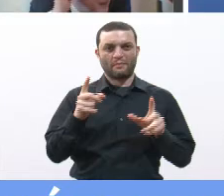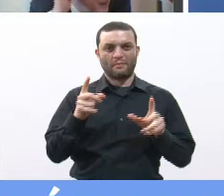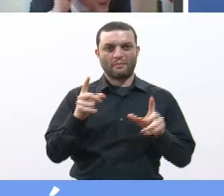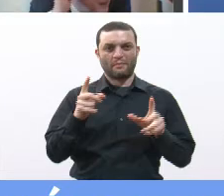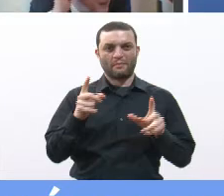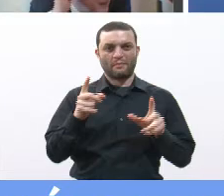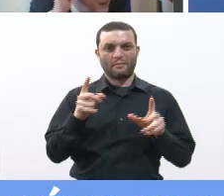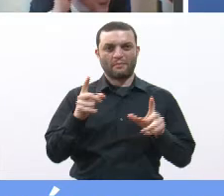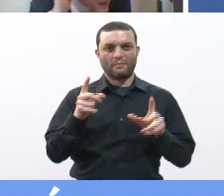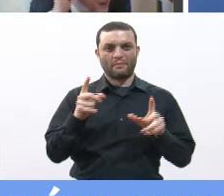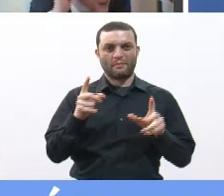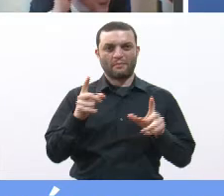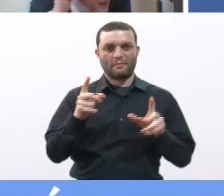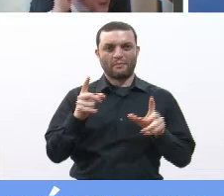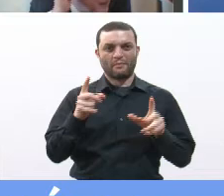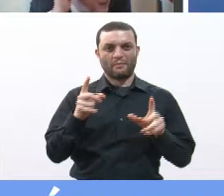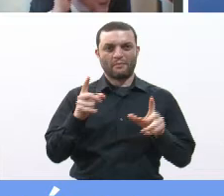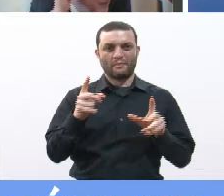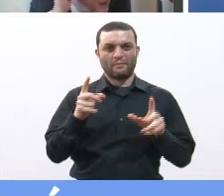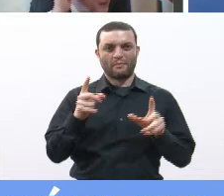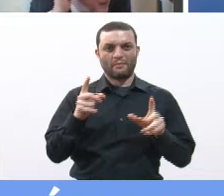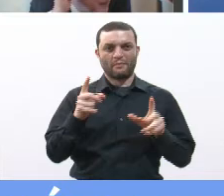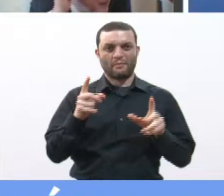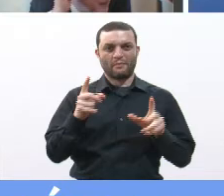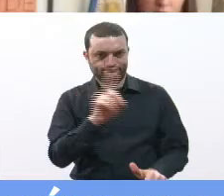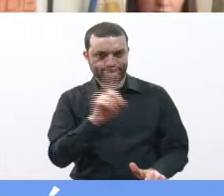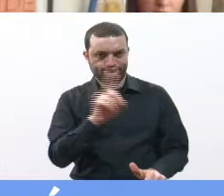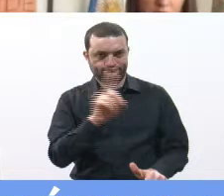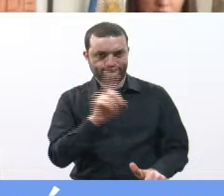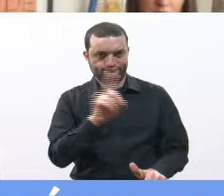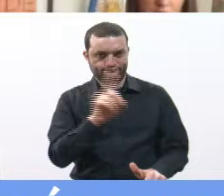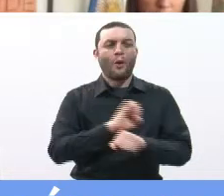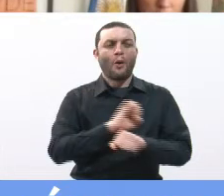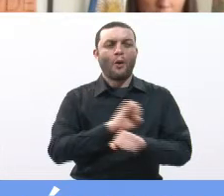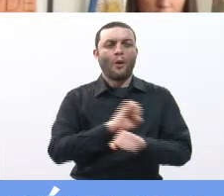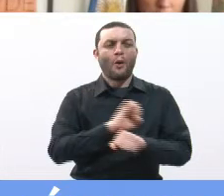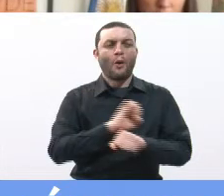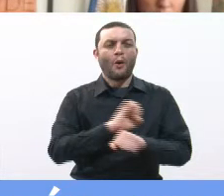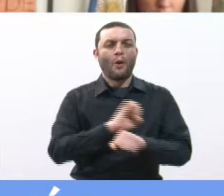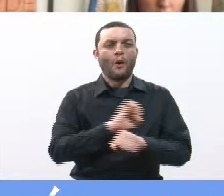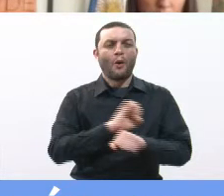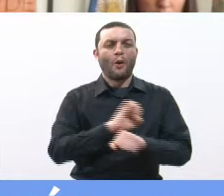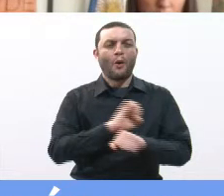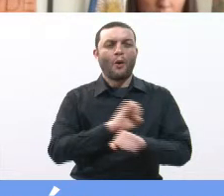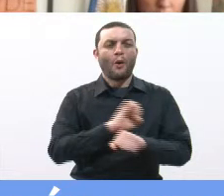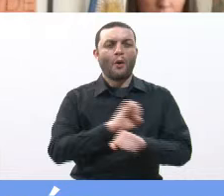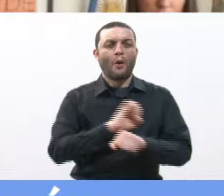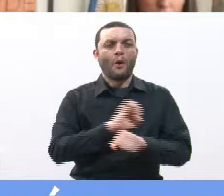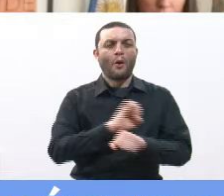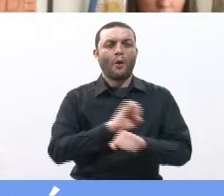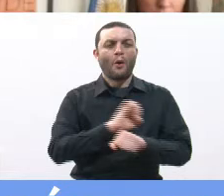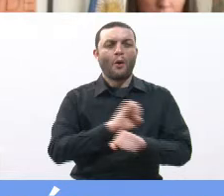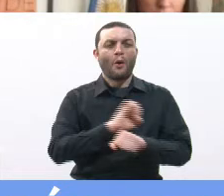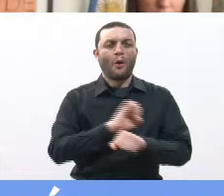país, ni producir más, ni manejar bien la pandemia. No, tiene dos objetivos el kirchnerismo. Uno, la perpetuación